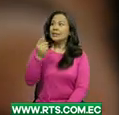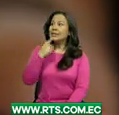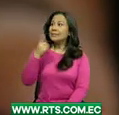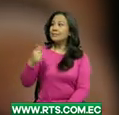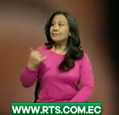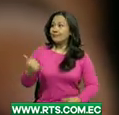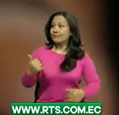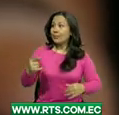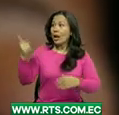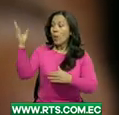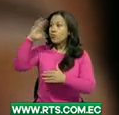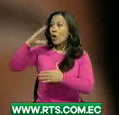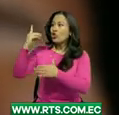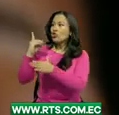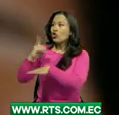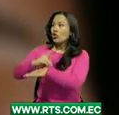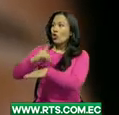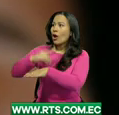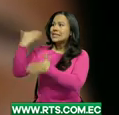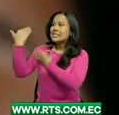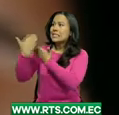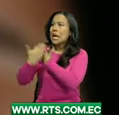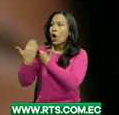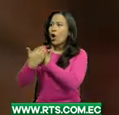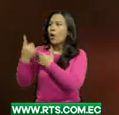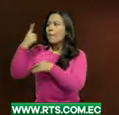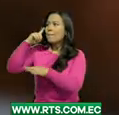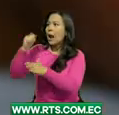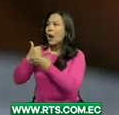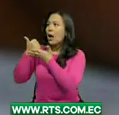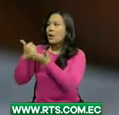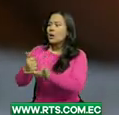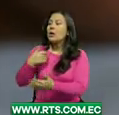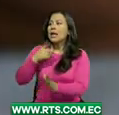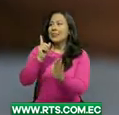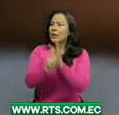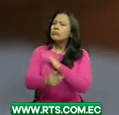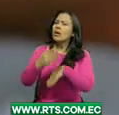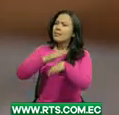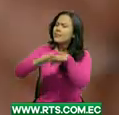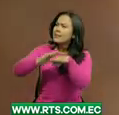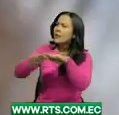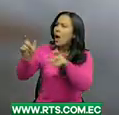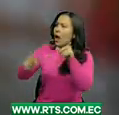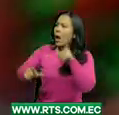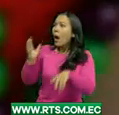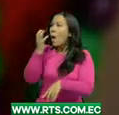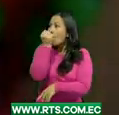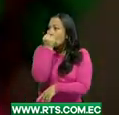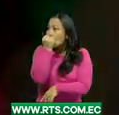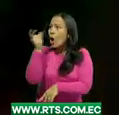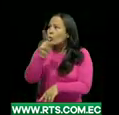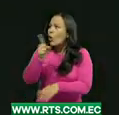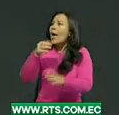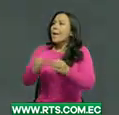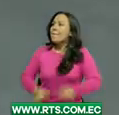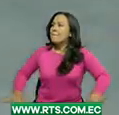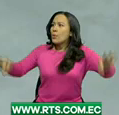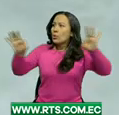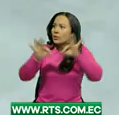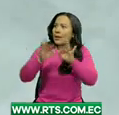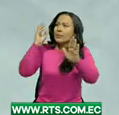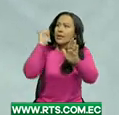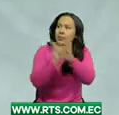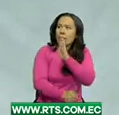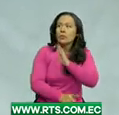recibirá atención psicológica durante la recuperación, mientras ella hace un llamado a denunciar estos hechos y evitar que terminen en fatalidad. Les digo a